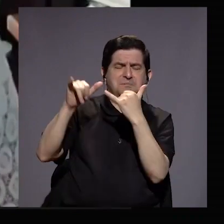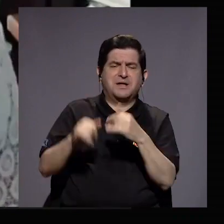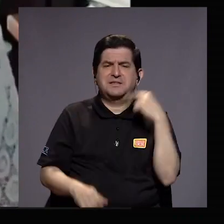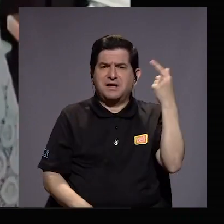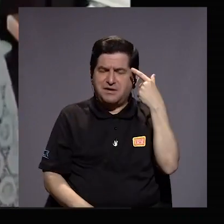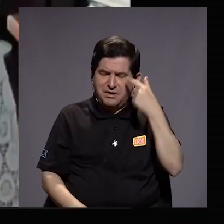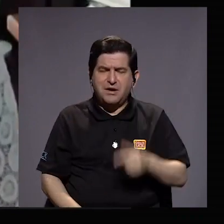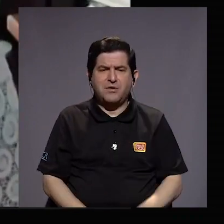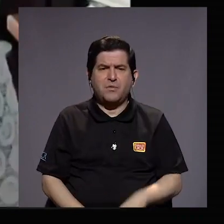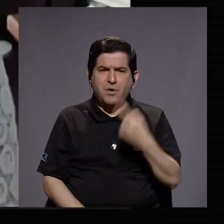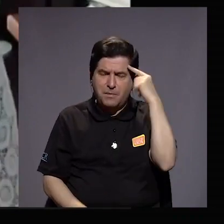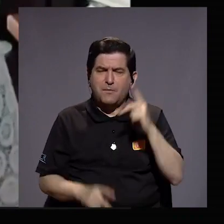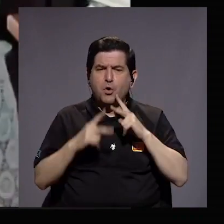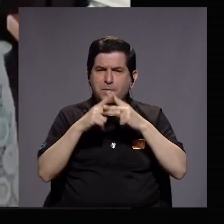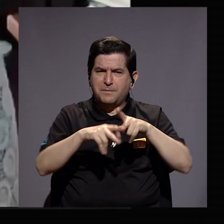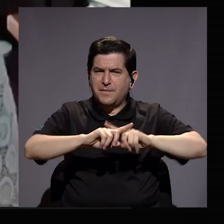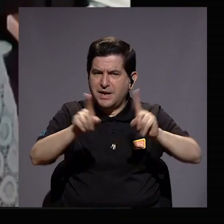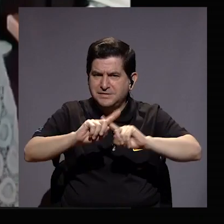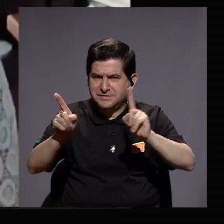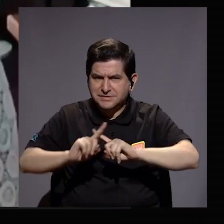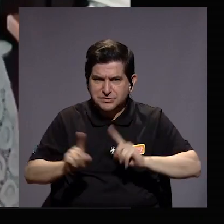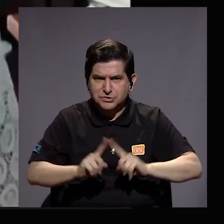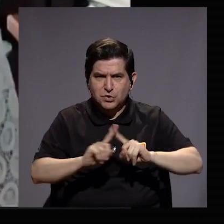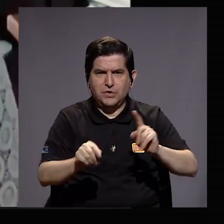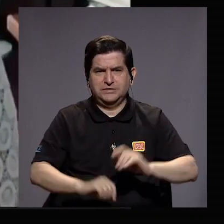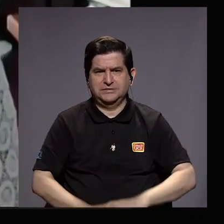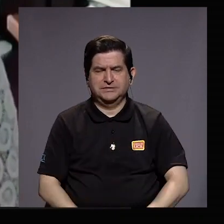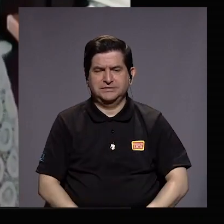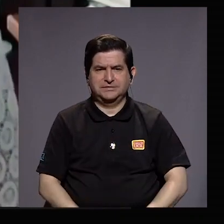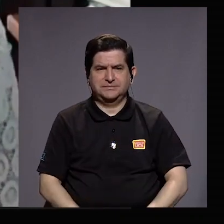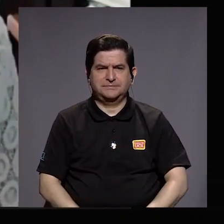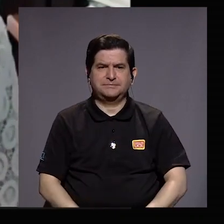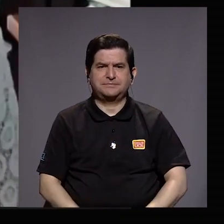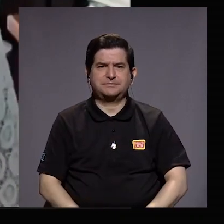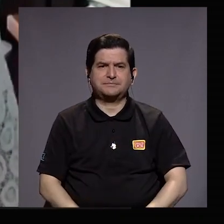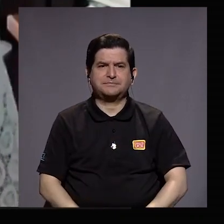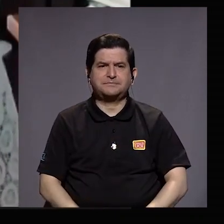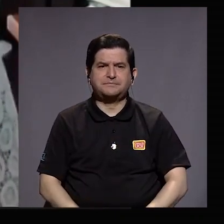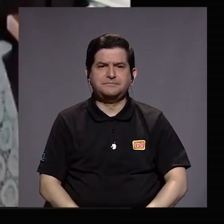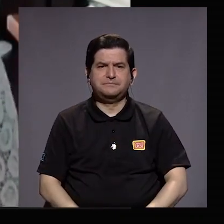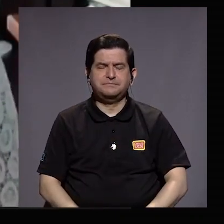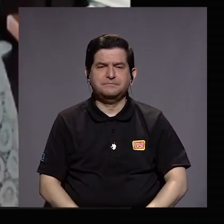demandando al Estado en sus prestaciones, por ejemplo. Así que